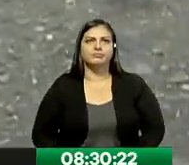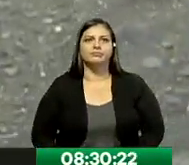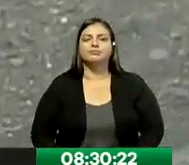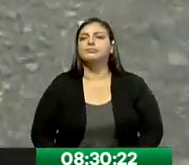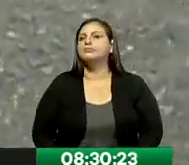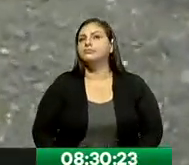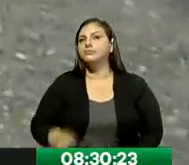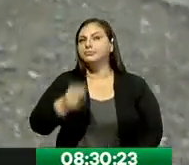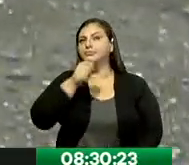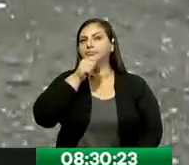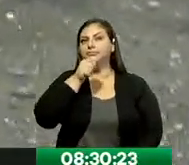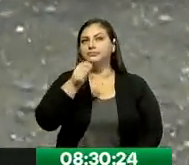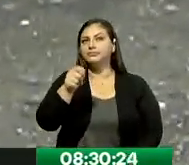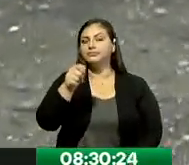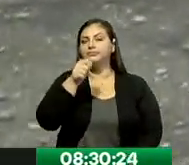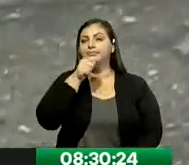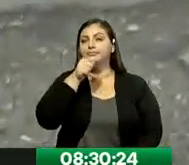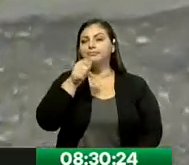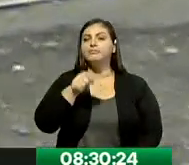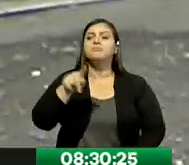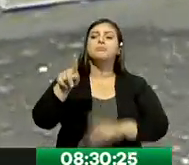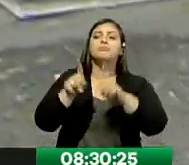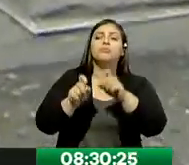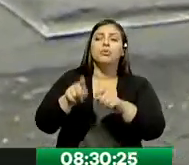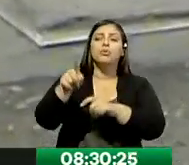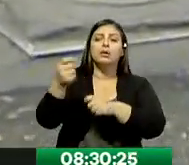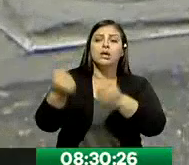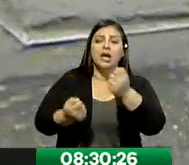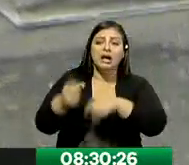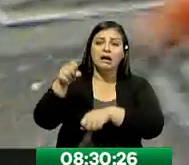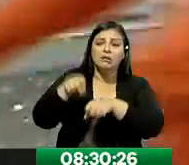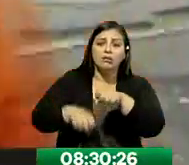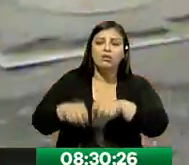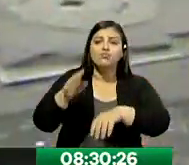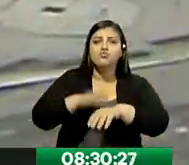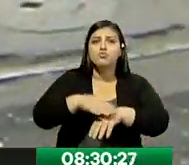son ellos. Vamos a conversar con ellos.